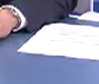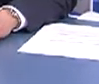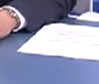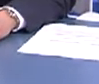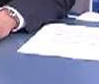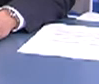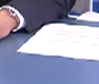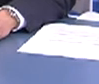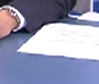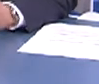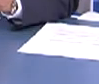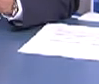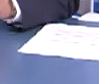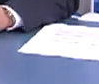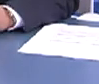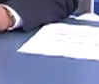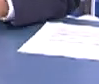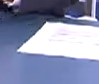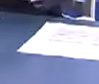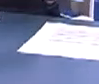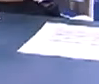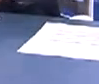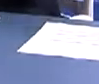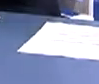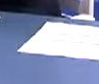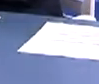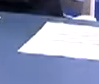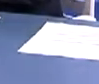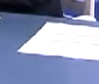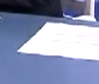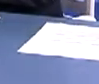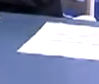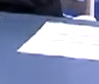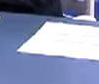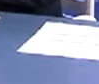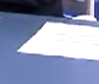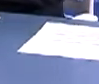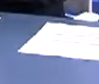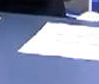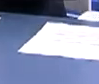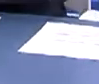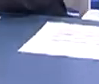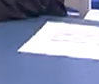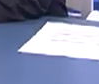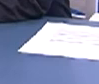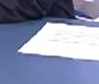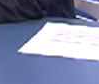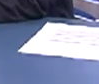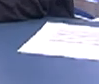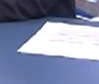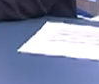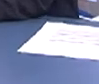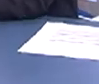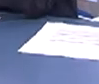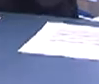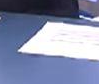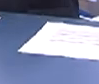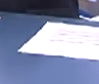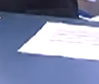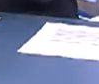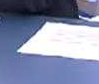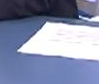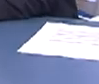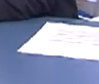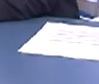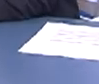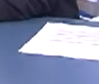días, a bien saludamos, con mucho gusto a Griselda Llebra y por supuesto a Ana Cris, ¿cómo estás? ¿Qué tal te fue en la fila? Estuviste por allá muy activa con muchas entrevistas en